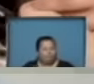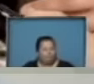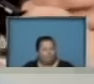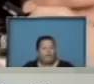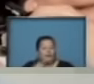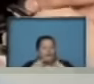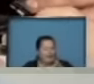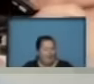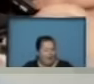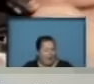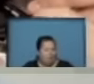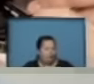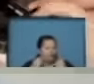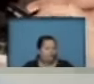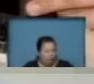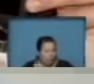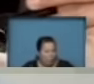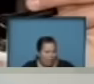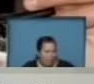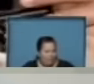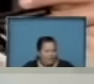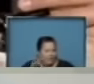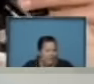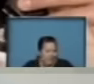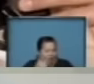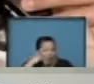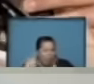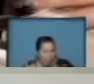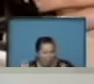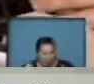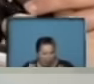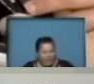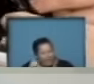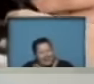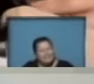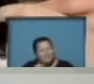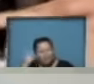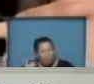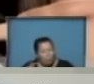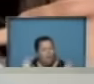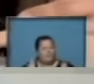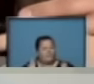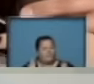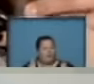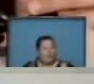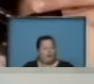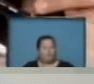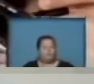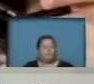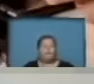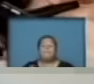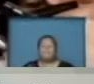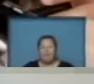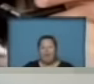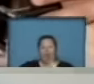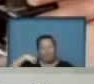específicamente cuestionar el resultado, porque tienen todo el derecho de pensarlo, con lo cual eso es factible que así haya sucedido. Pero